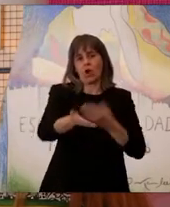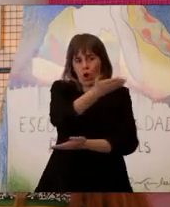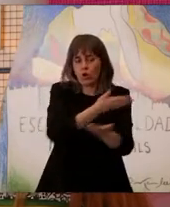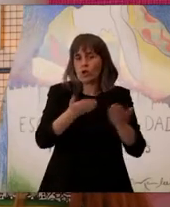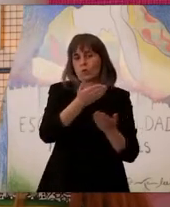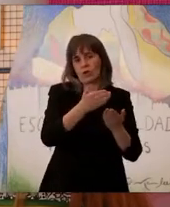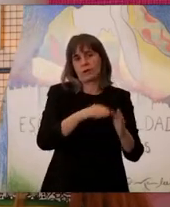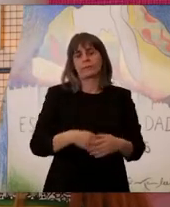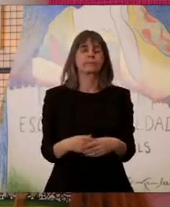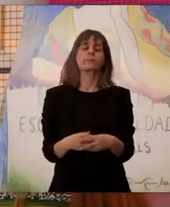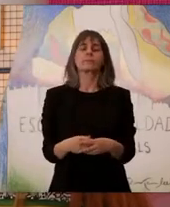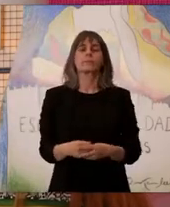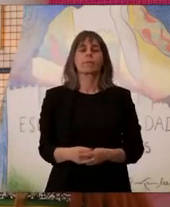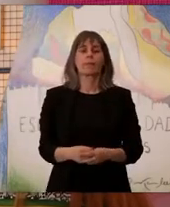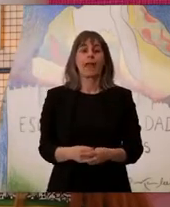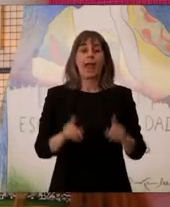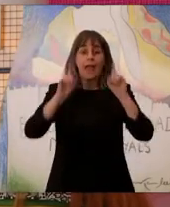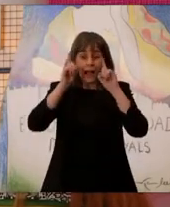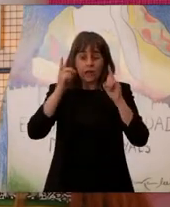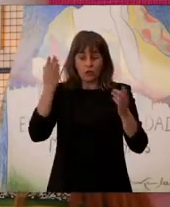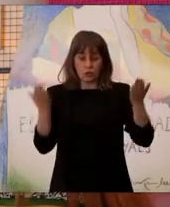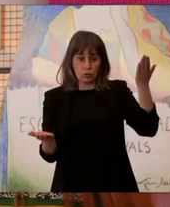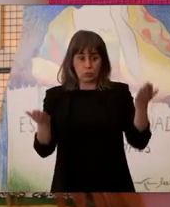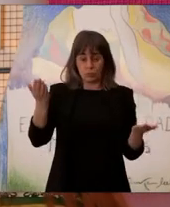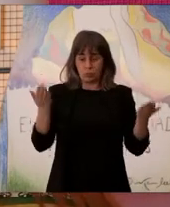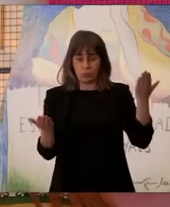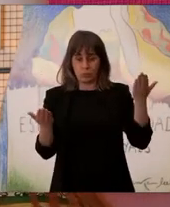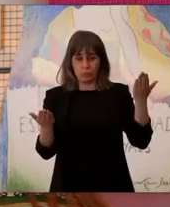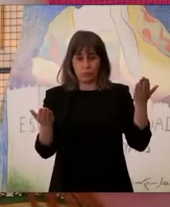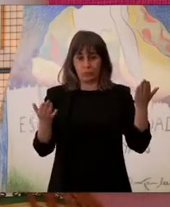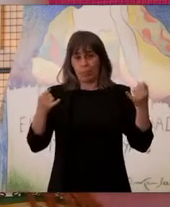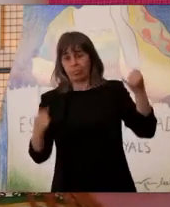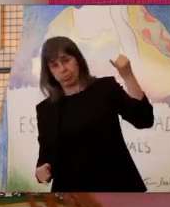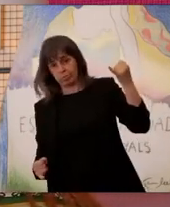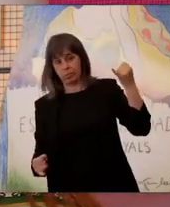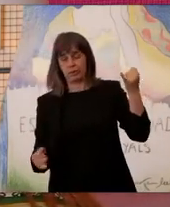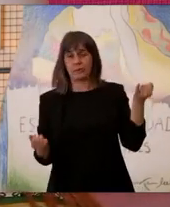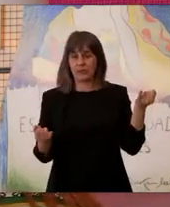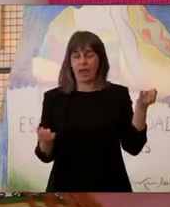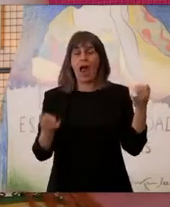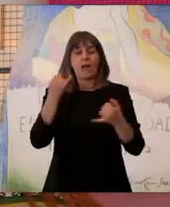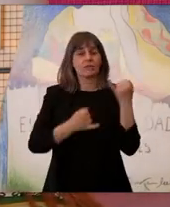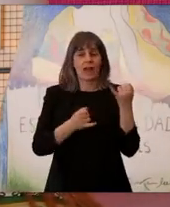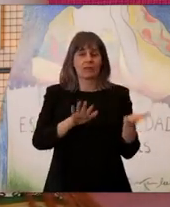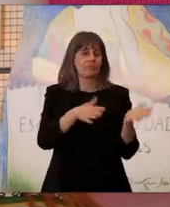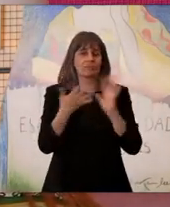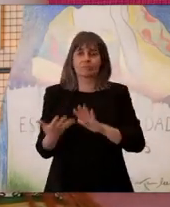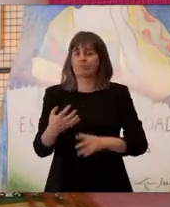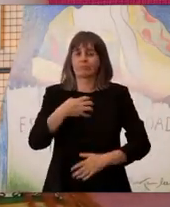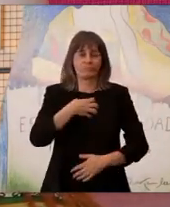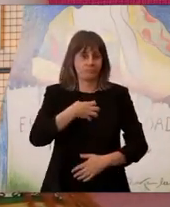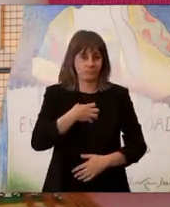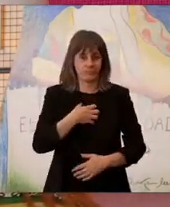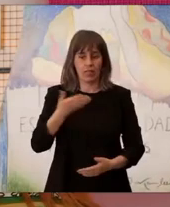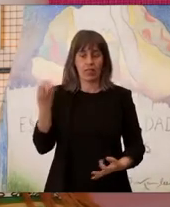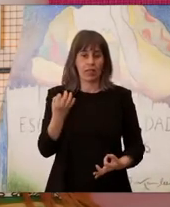cuando nos falla una de estas dos patas es muy difícil que los movimientos o que la transformación se produzca si